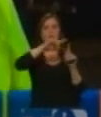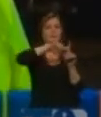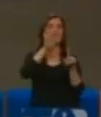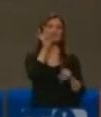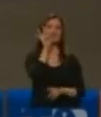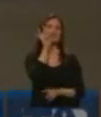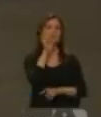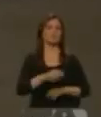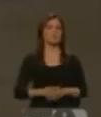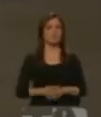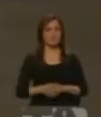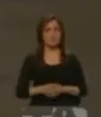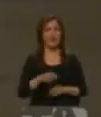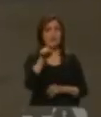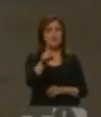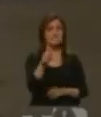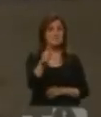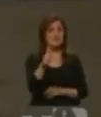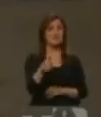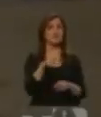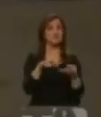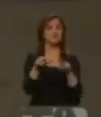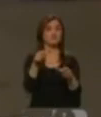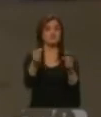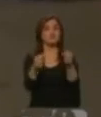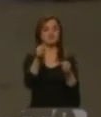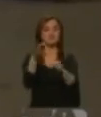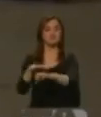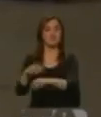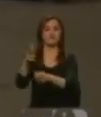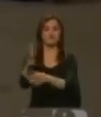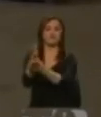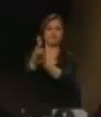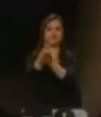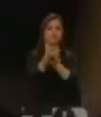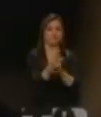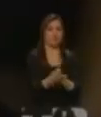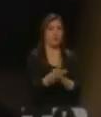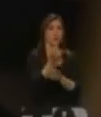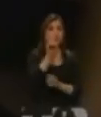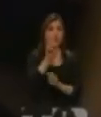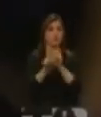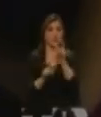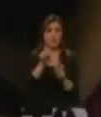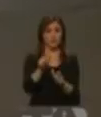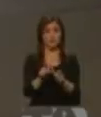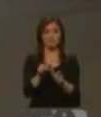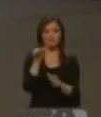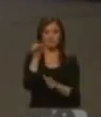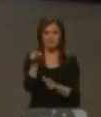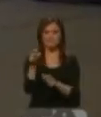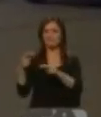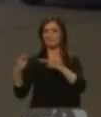para marihuana. En el mismo lugar otro vehículo también fue retenido. En este iban otras dos personas, quienes serían